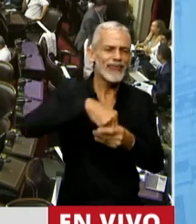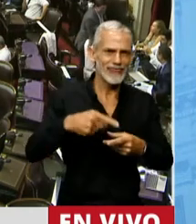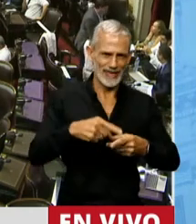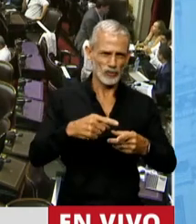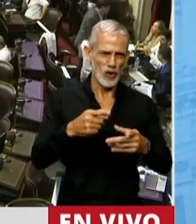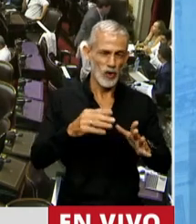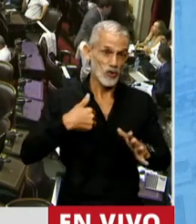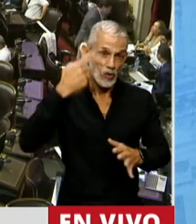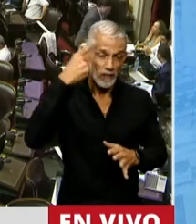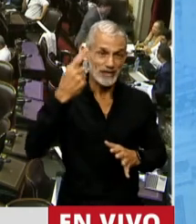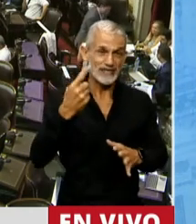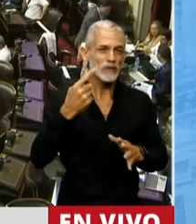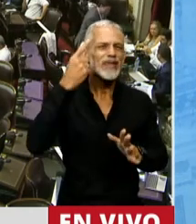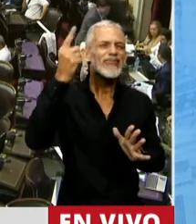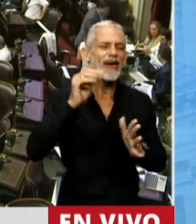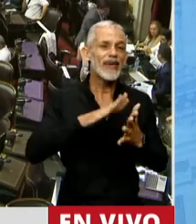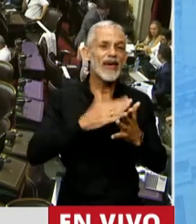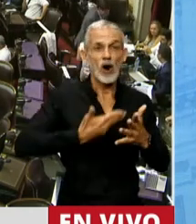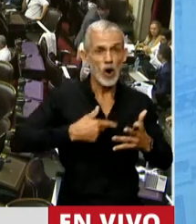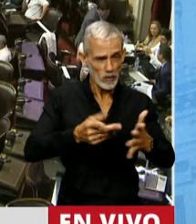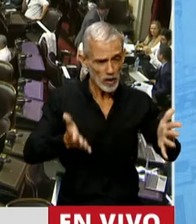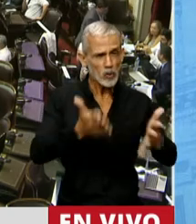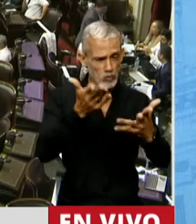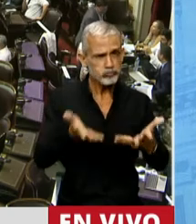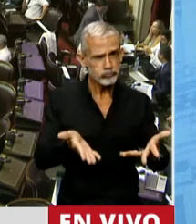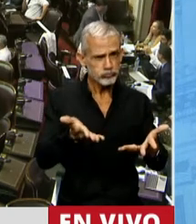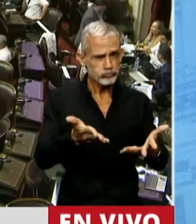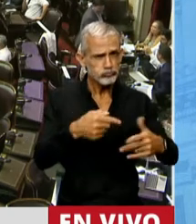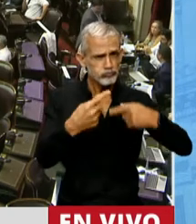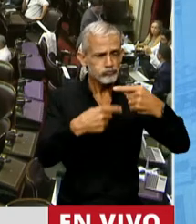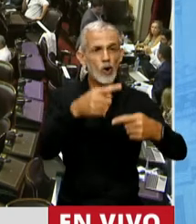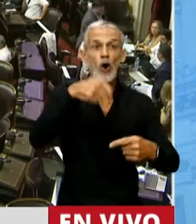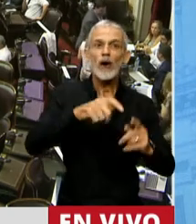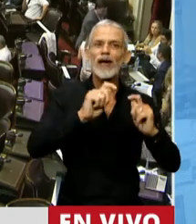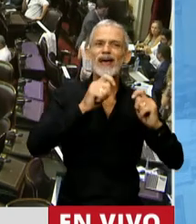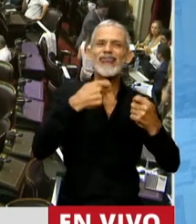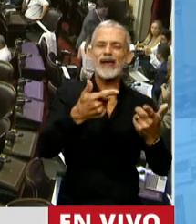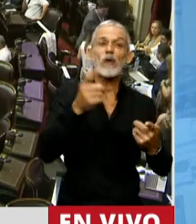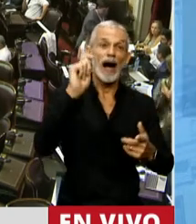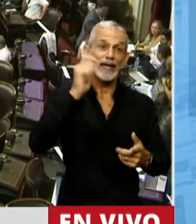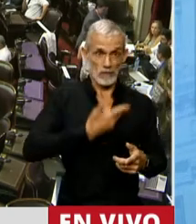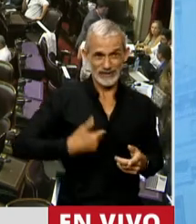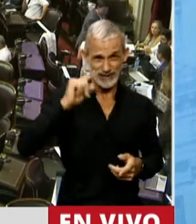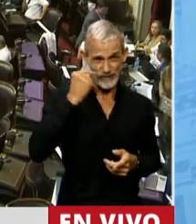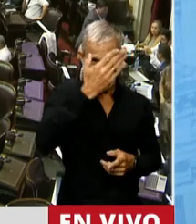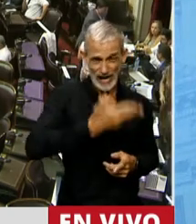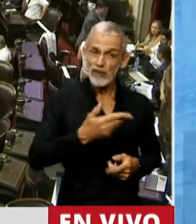nuestro humilde entender ese concepto, pareciera que a quien se la damos hoy, al presidente